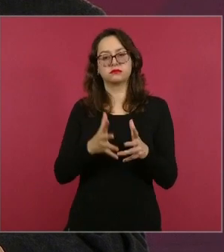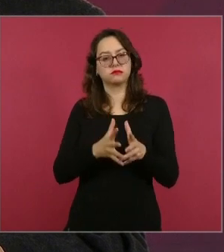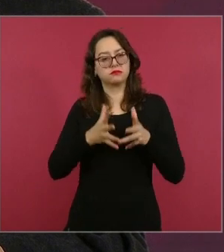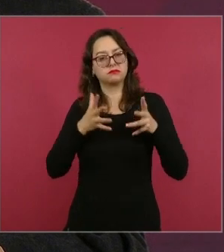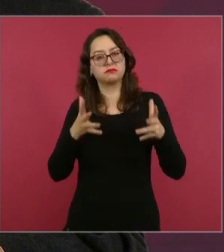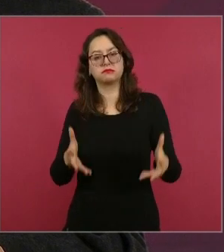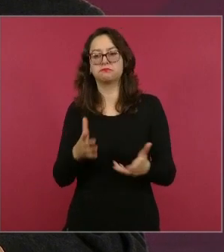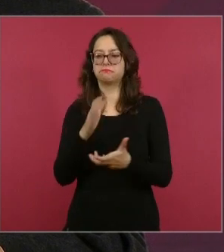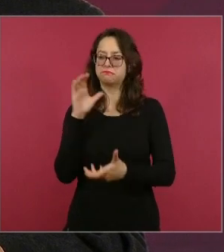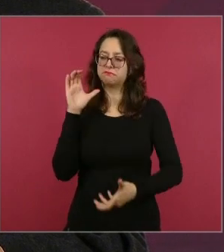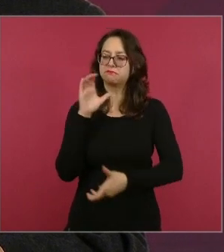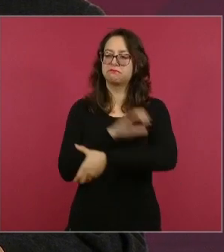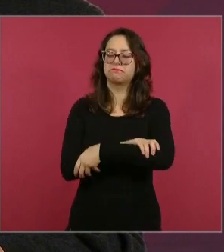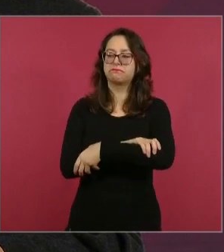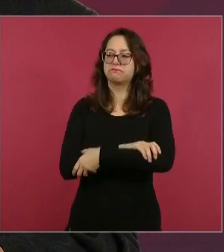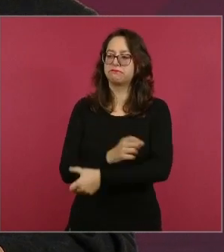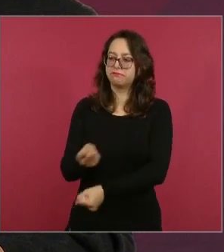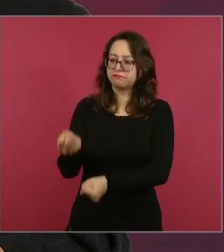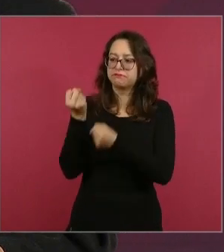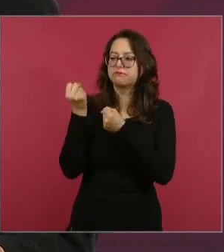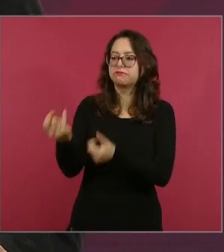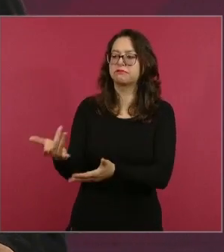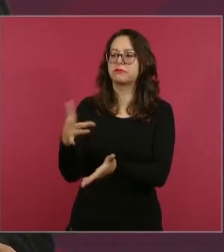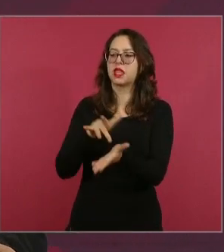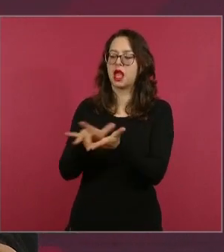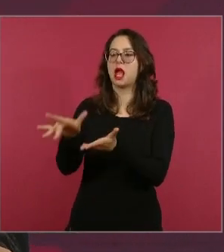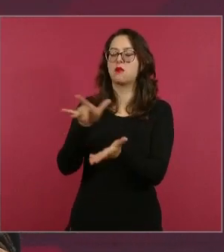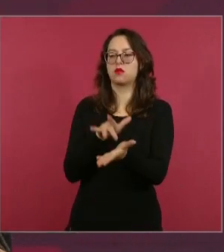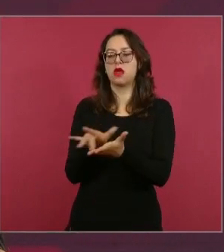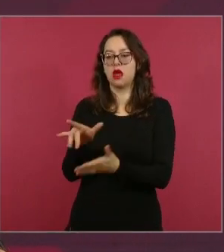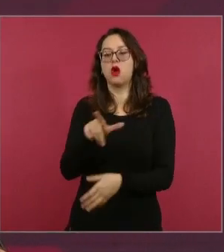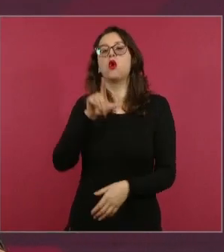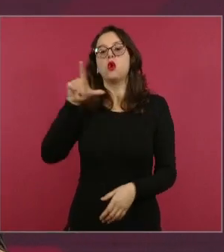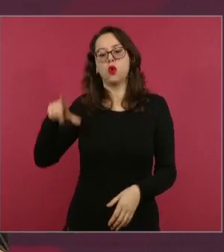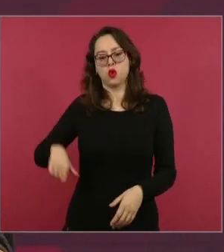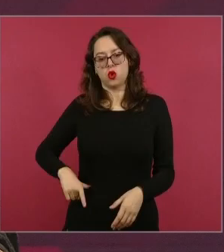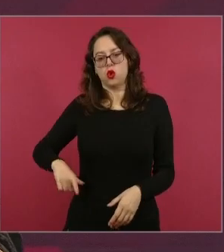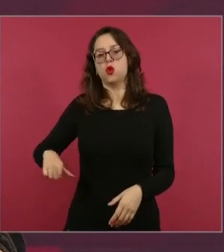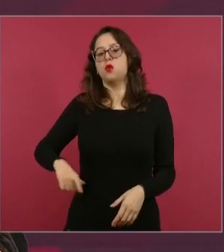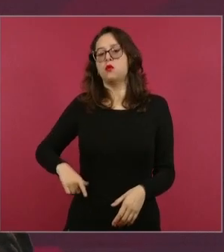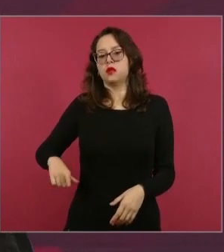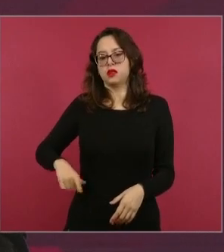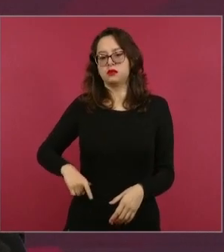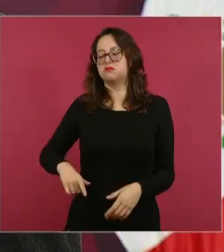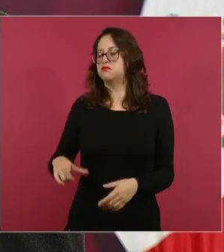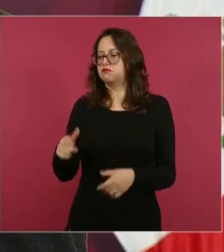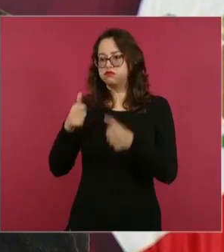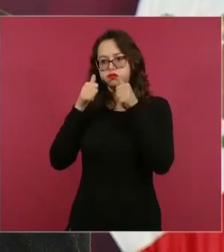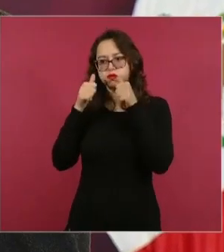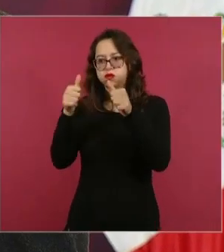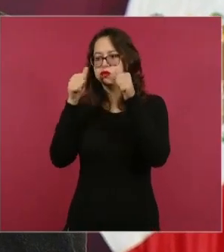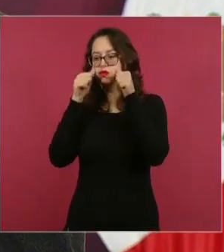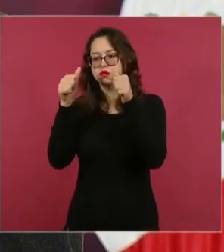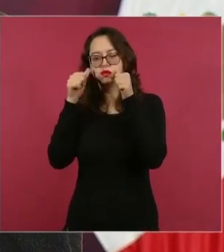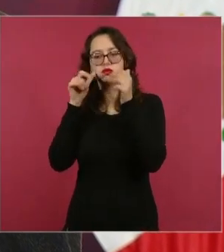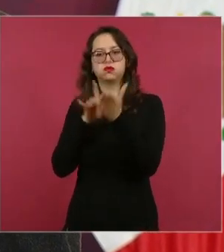fraterno muy solidario y desde luego con el apoyo del